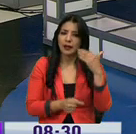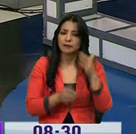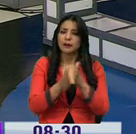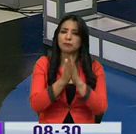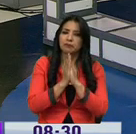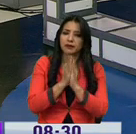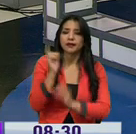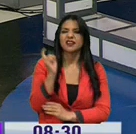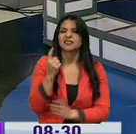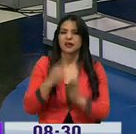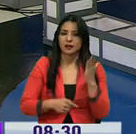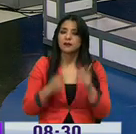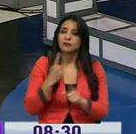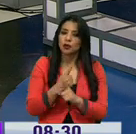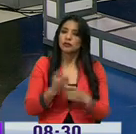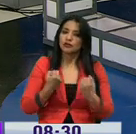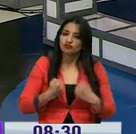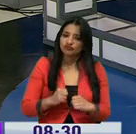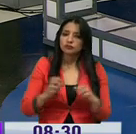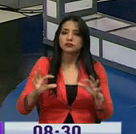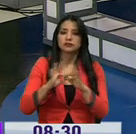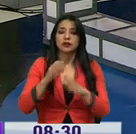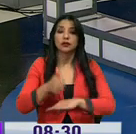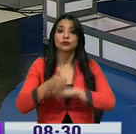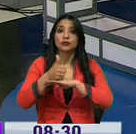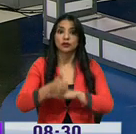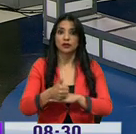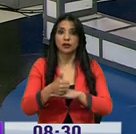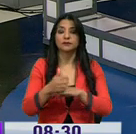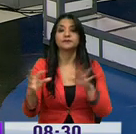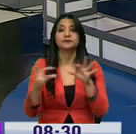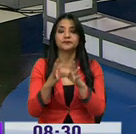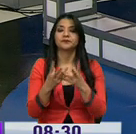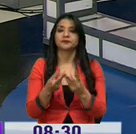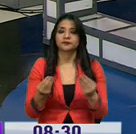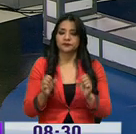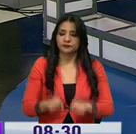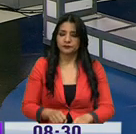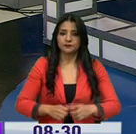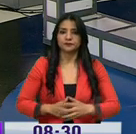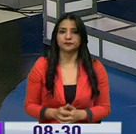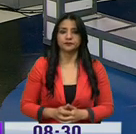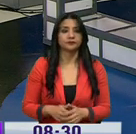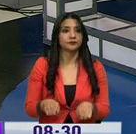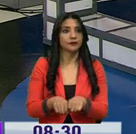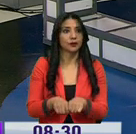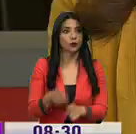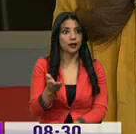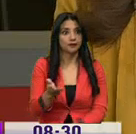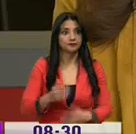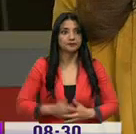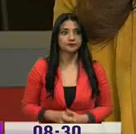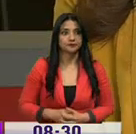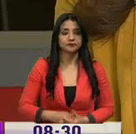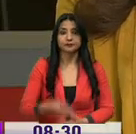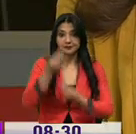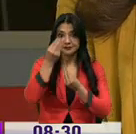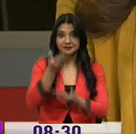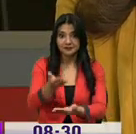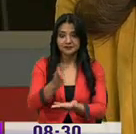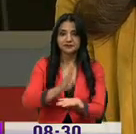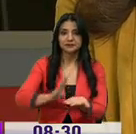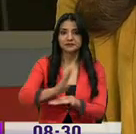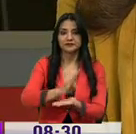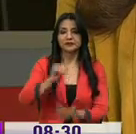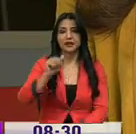tiene, y por eso es que tratamos con las autoridades de darle una solución. Como esta. Se informa a los vecinos del sector de la